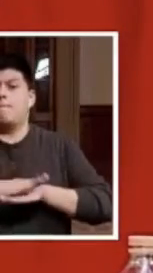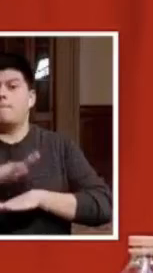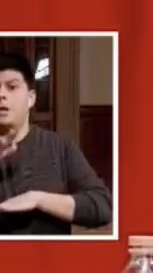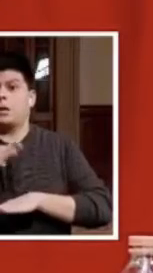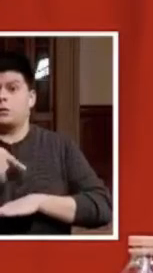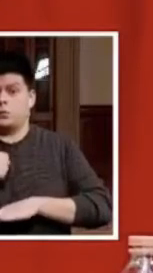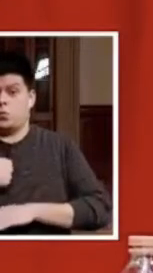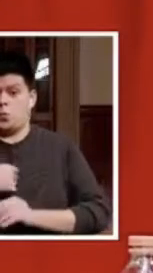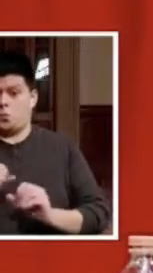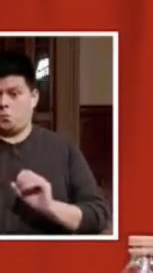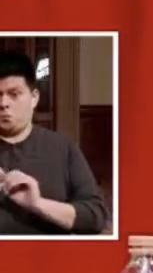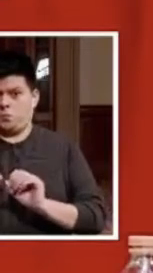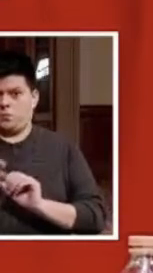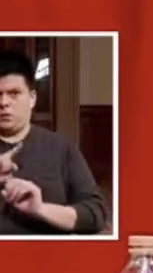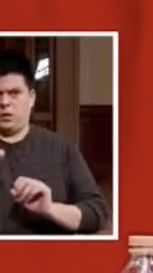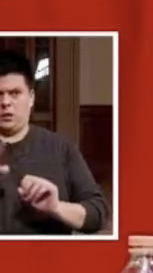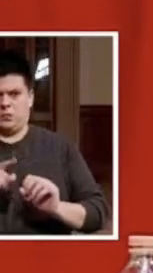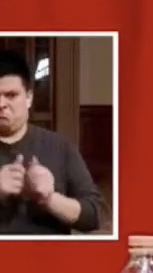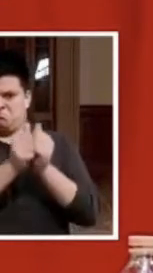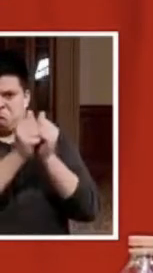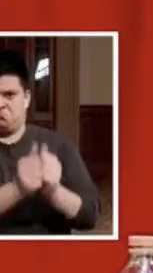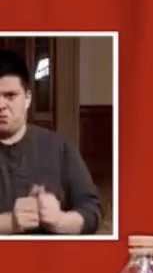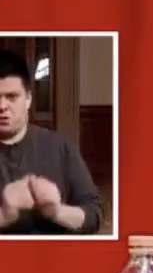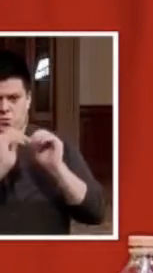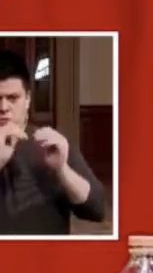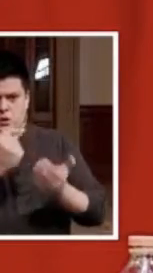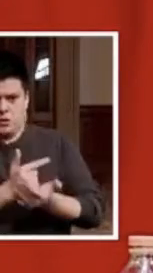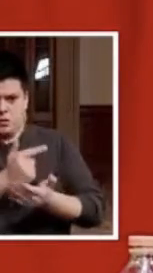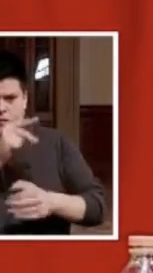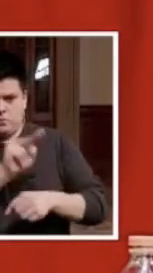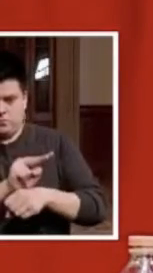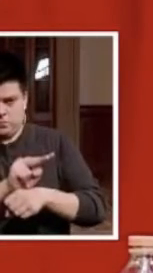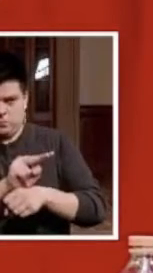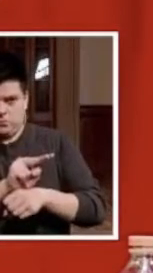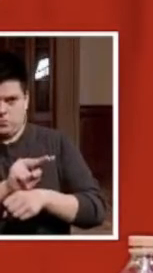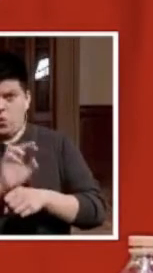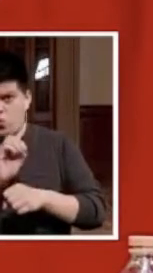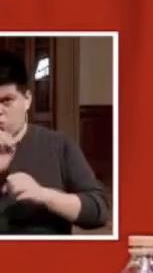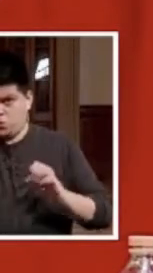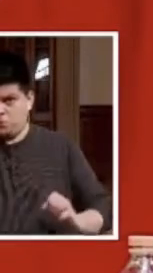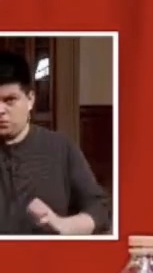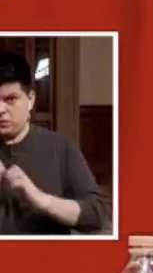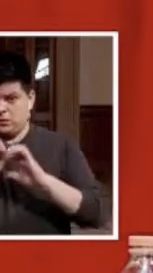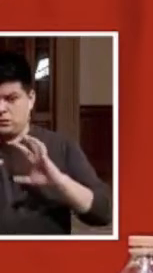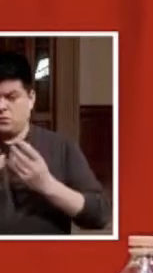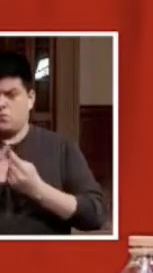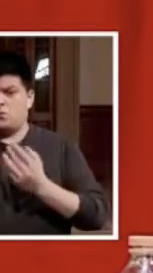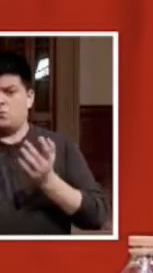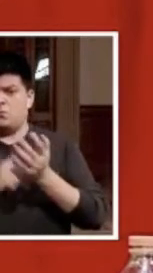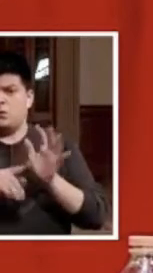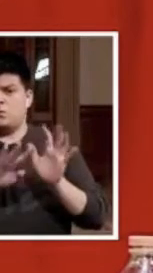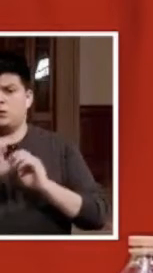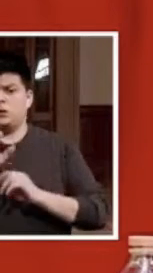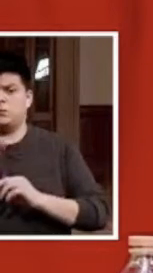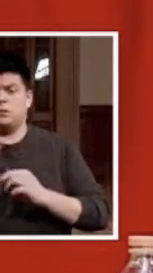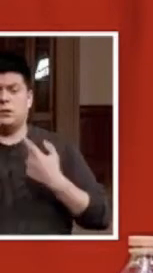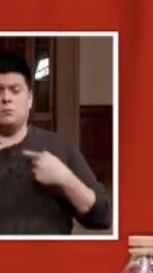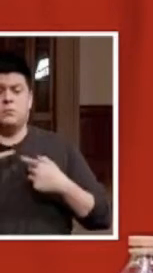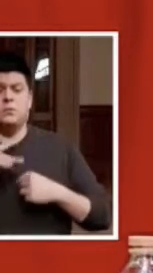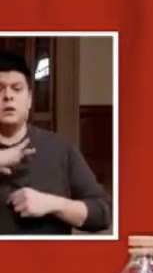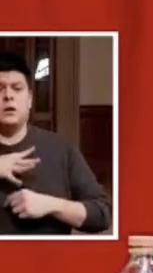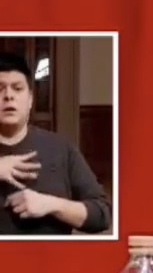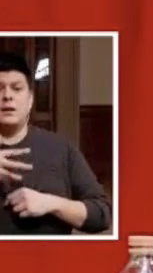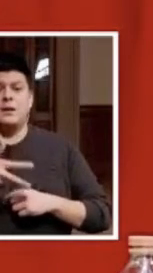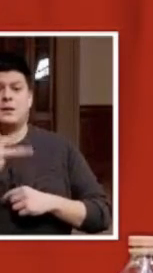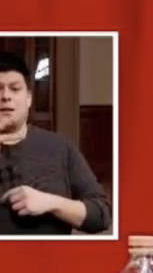que son los que viven ahí en el área de cuidados intensivos o de urgencias. Y de las 1950 tuvimos